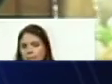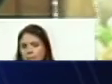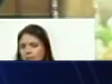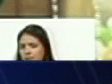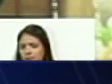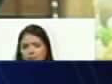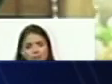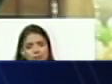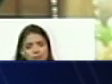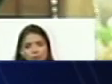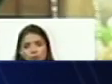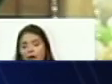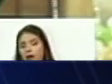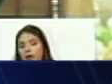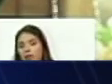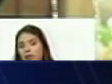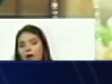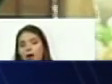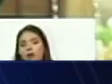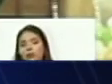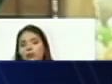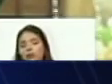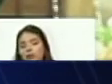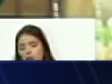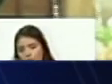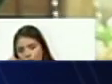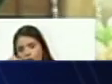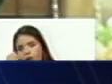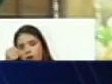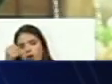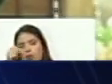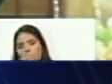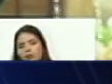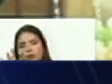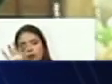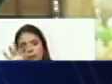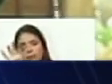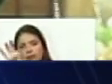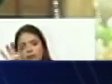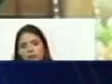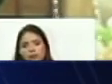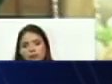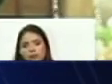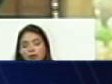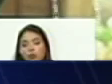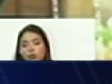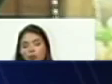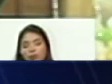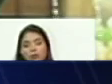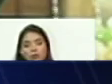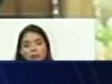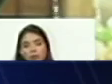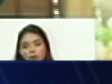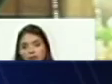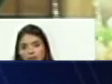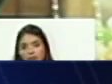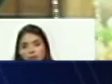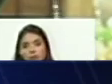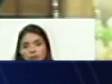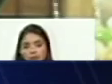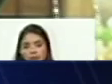preciado heredado de nuestros héroes y heroínas de la patria, nuestra independencia.